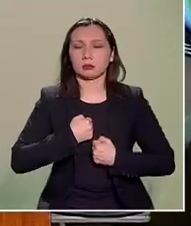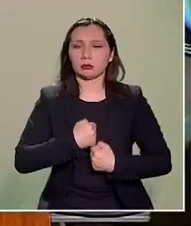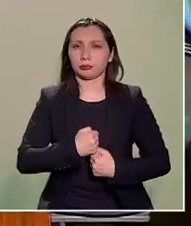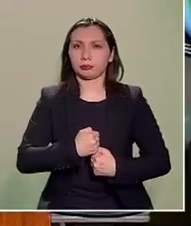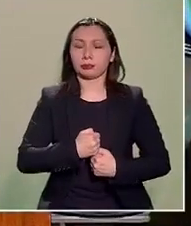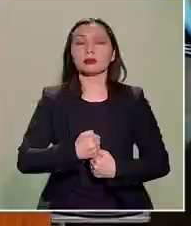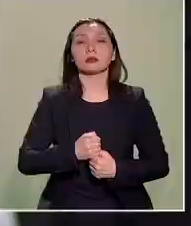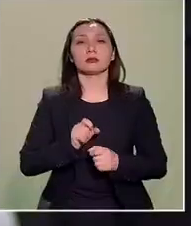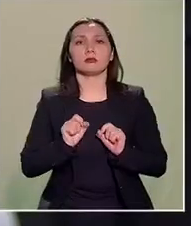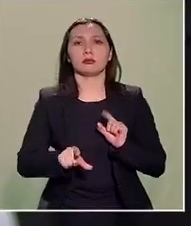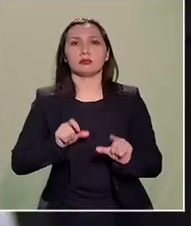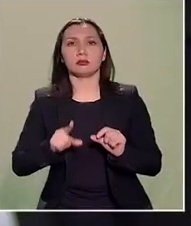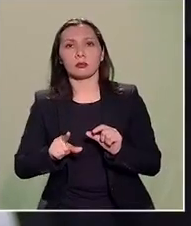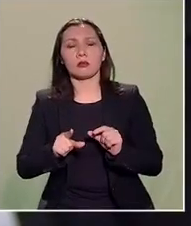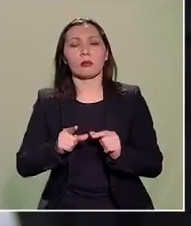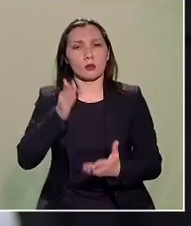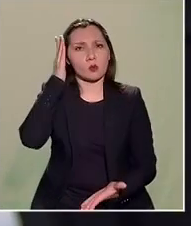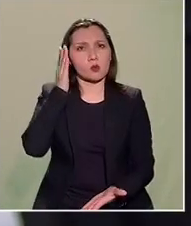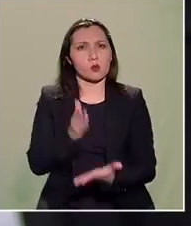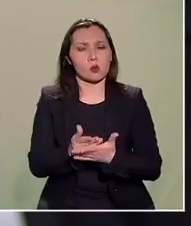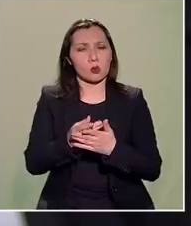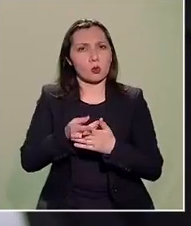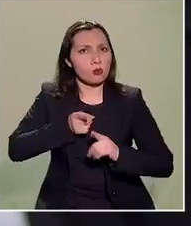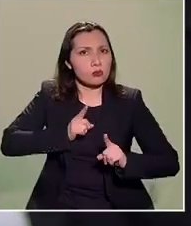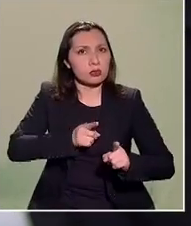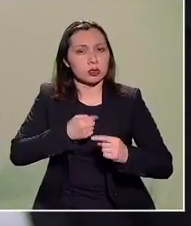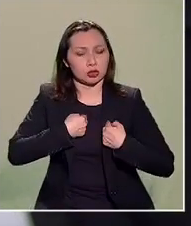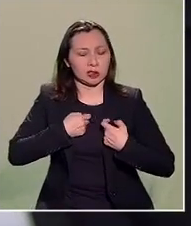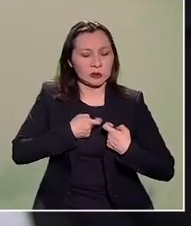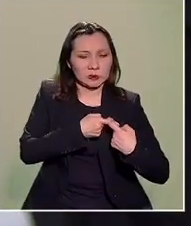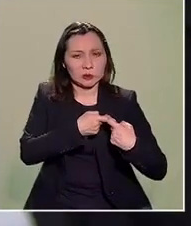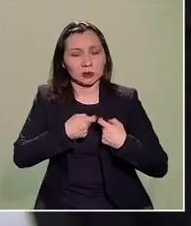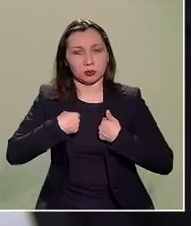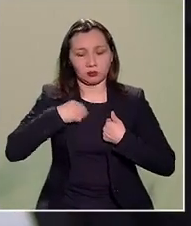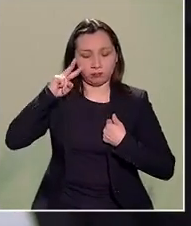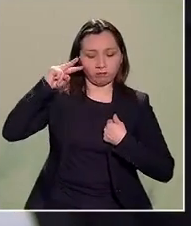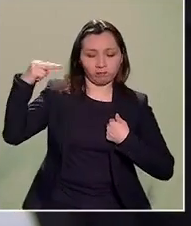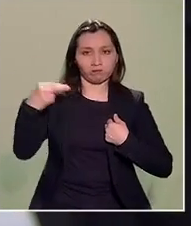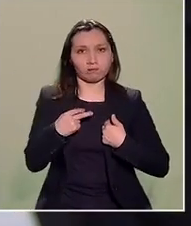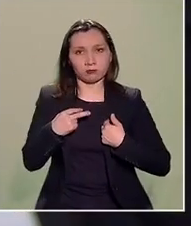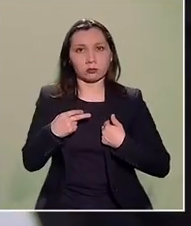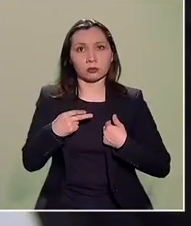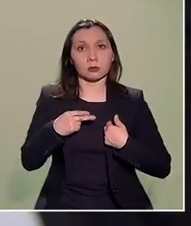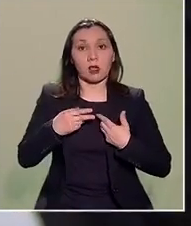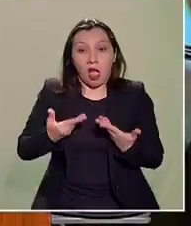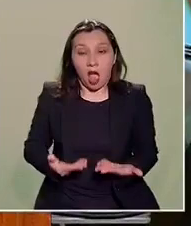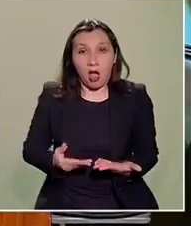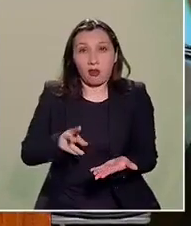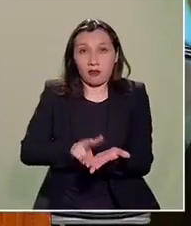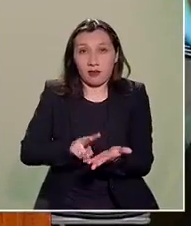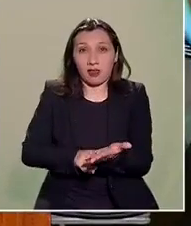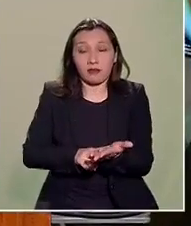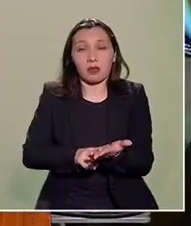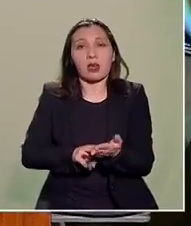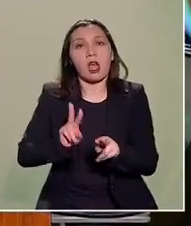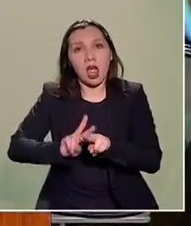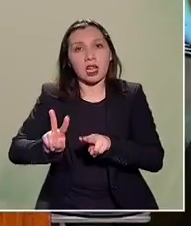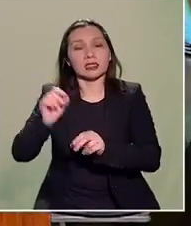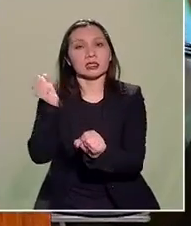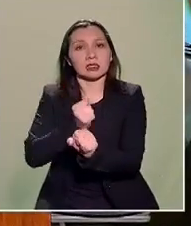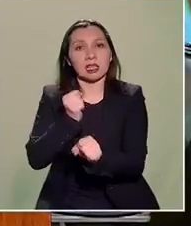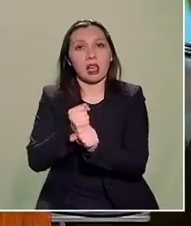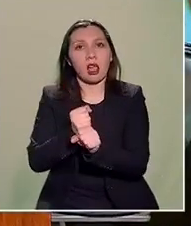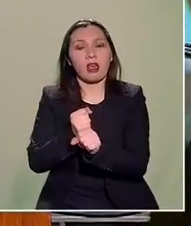sosteniendo rudas y severas batallas contra el yo la realidad actual es realizar el trabajo